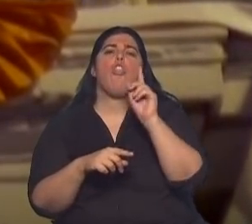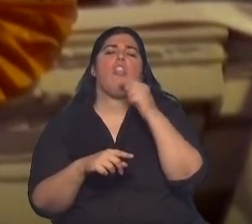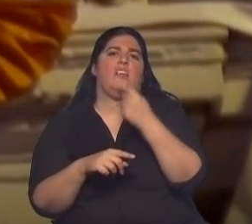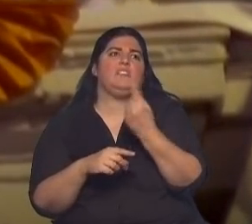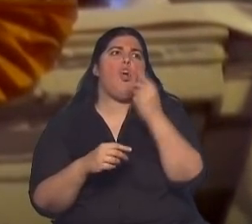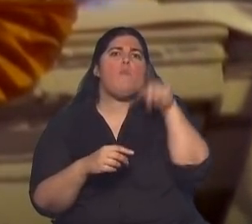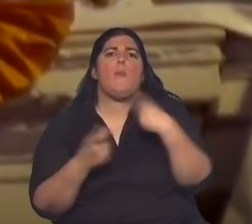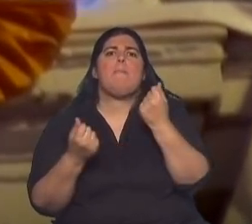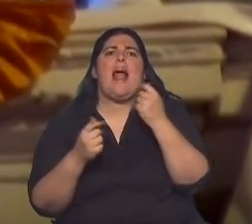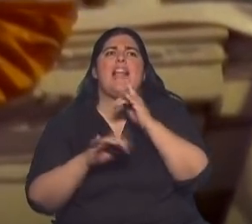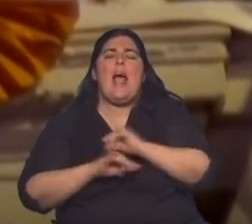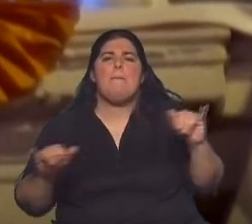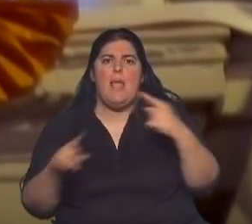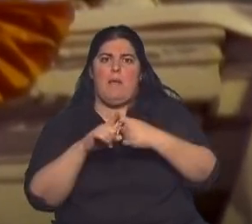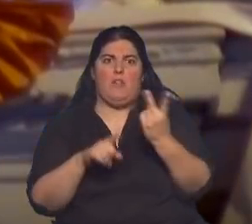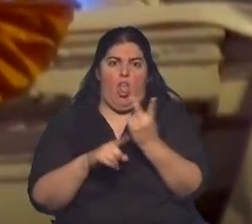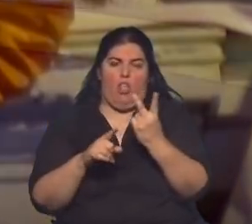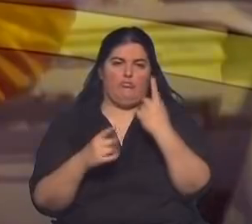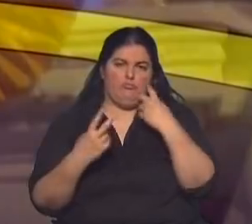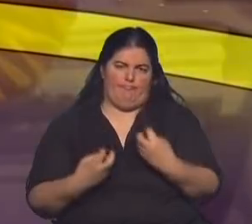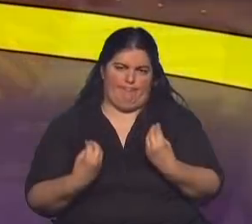de la campaña electoral.